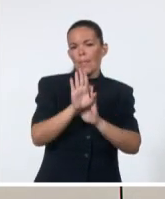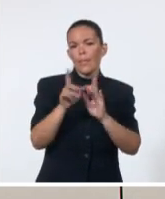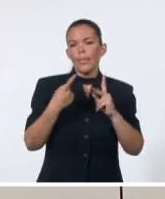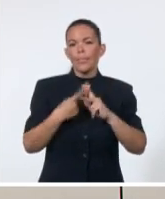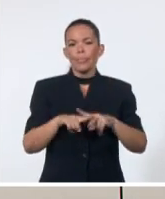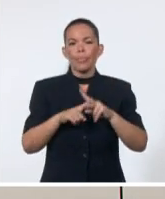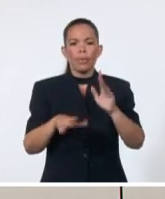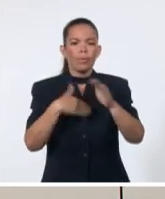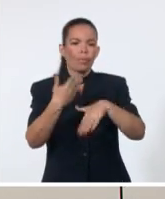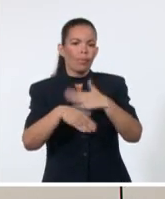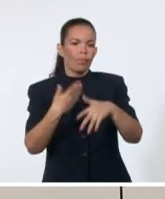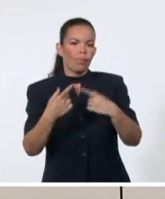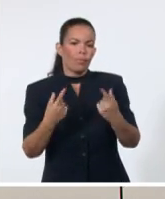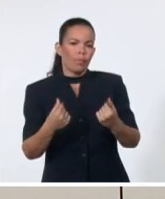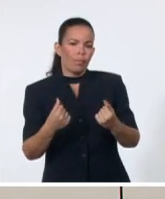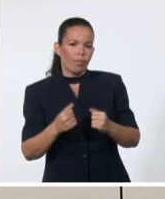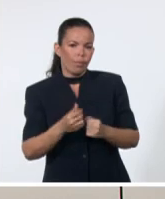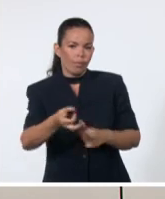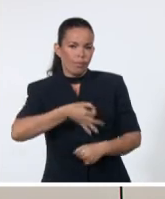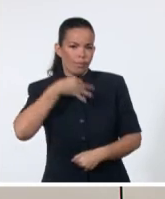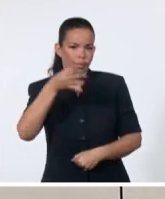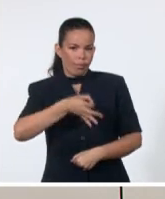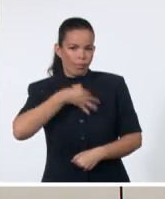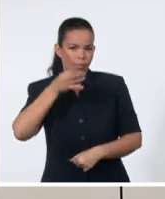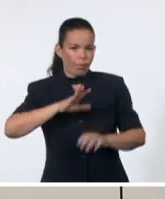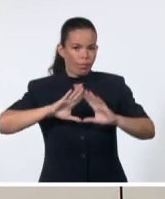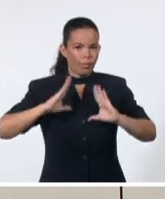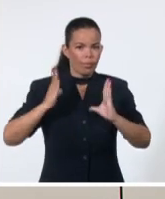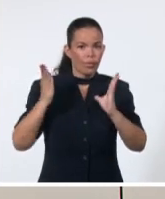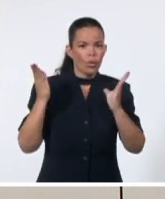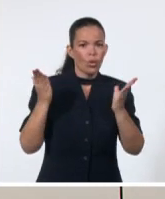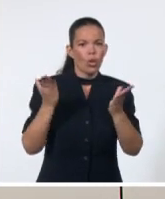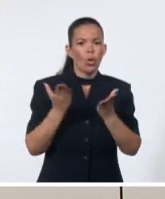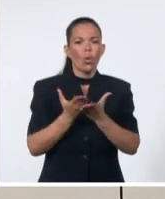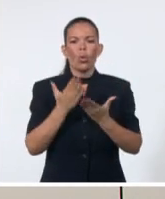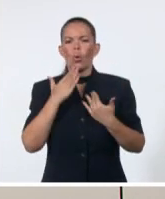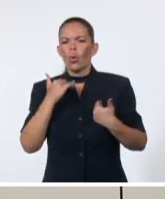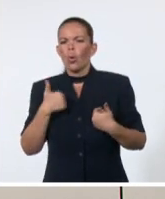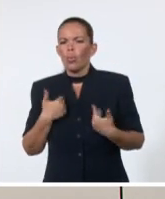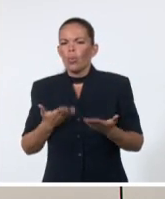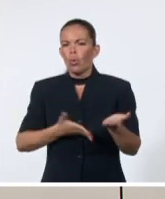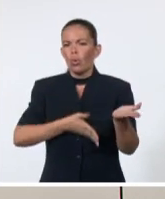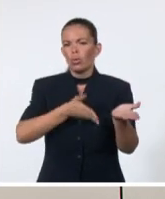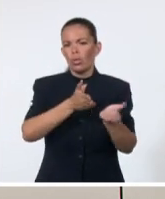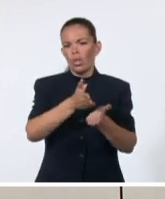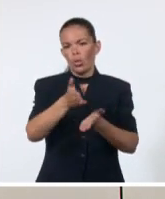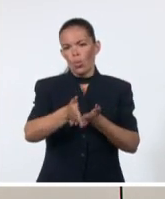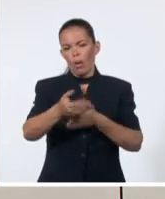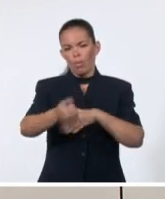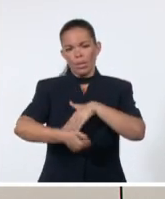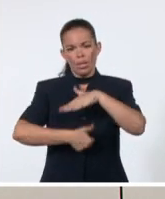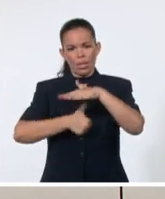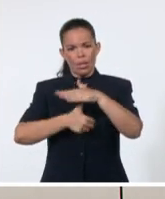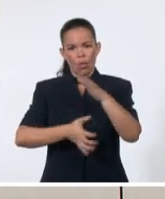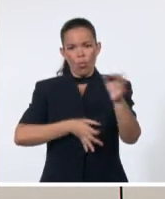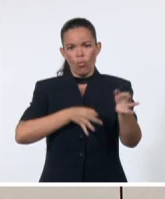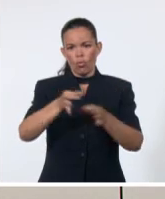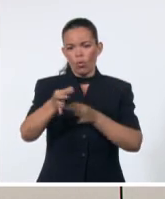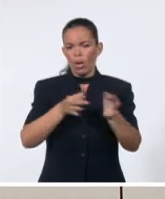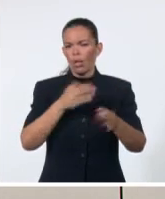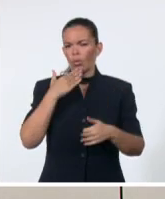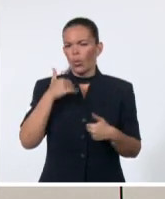Hablan de la consolidación del liderazgo de Maduro, la reactivación económica y un nuevo equilibrio de fuerzas con el sector